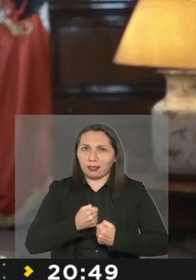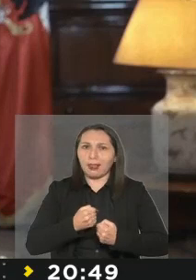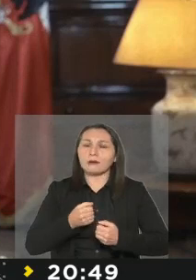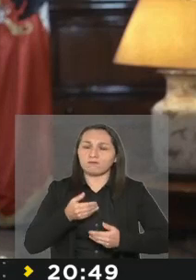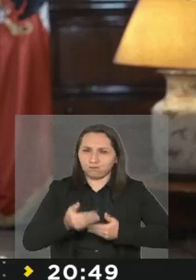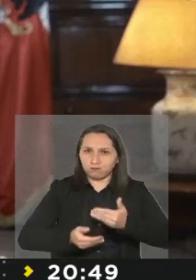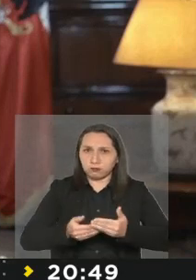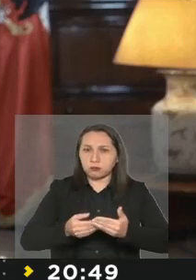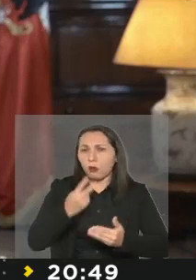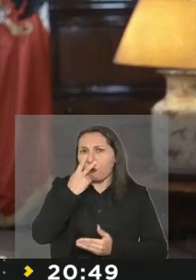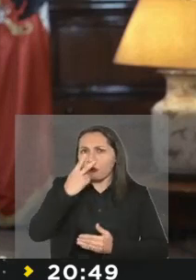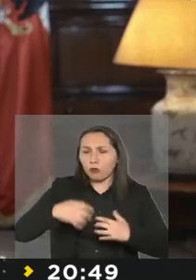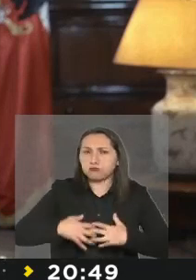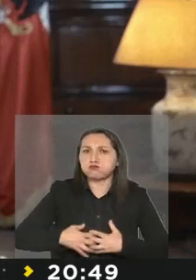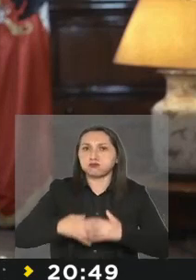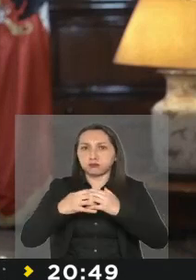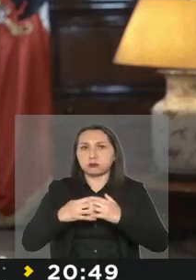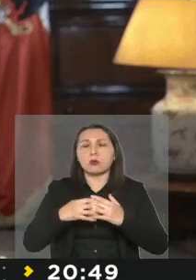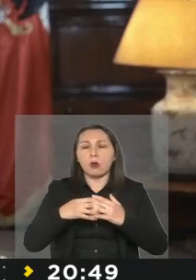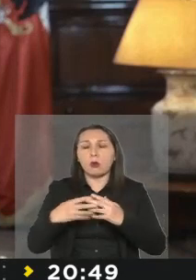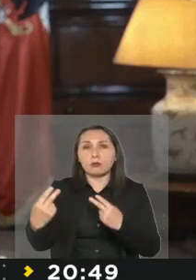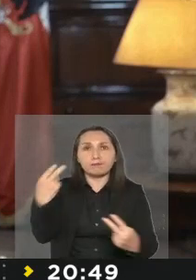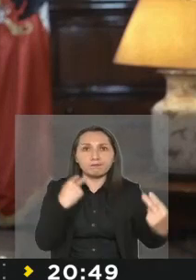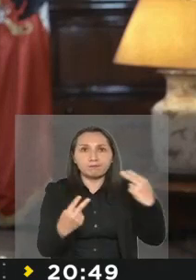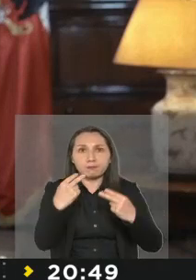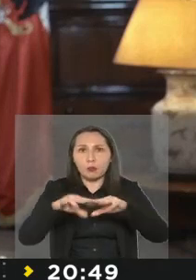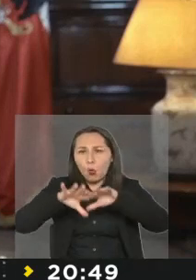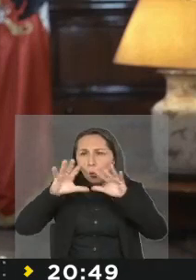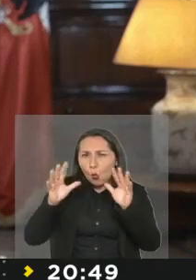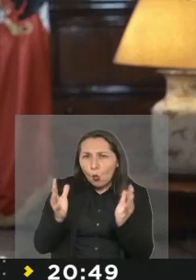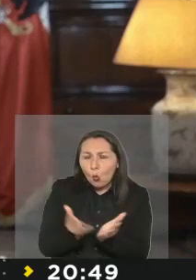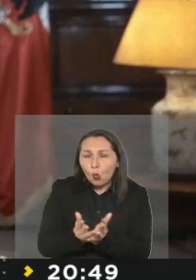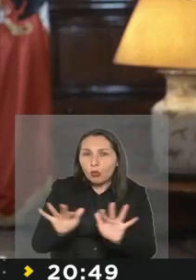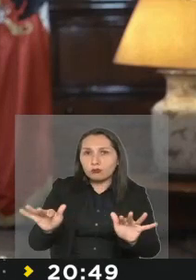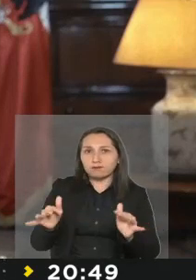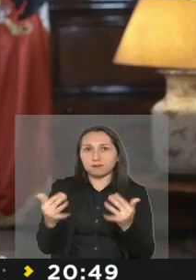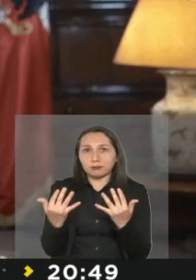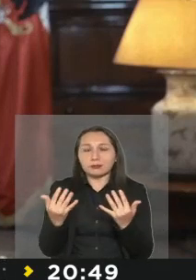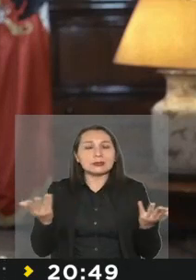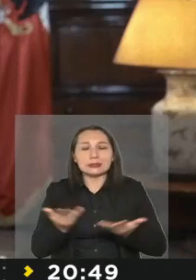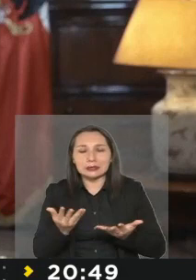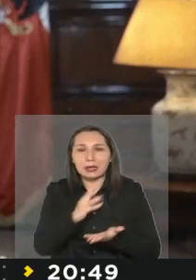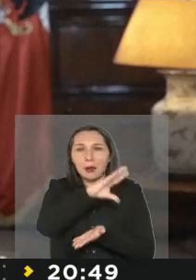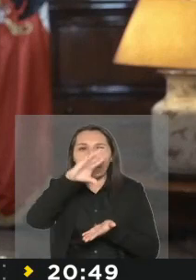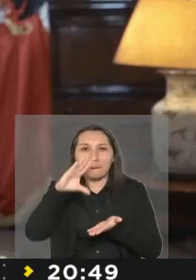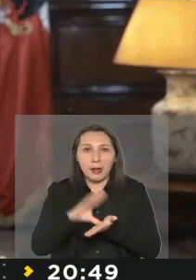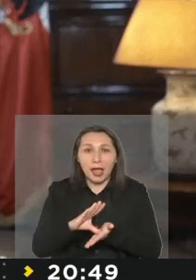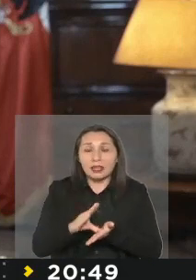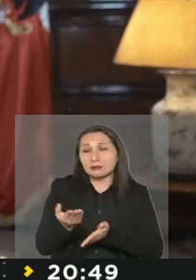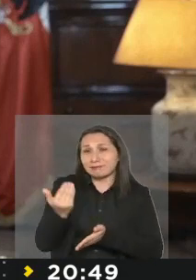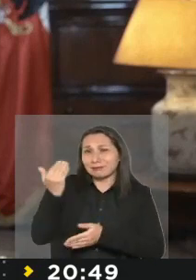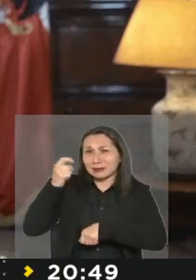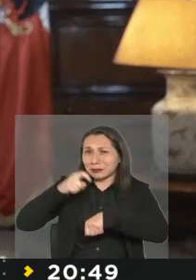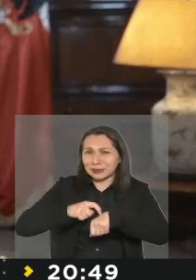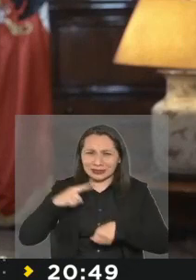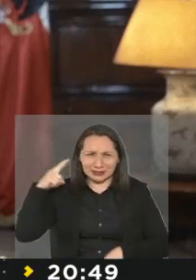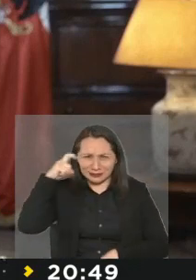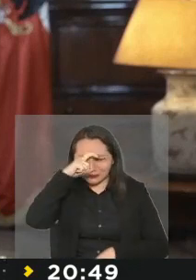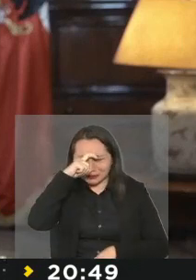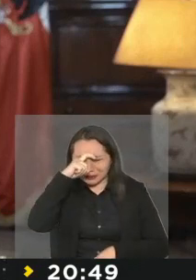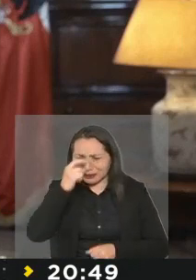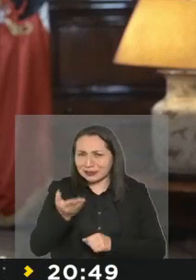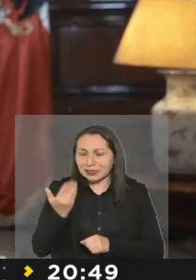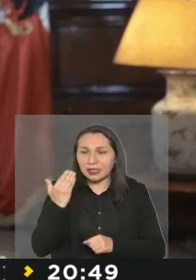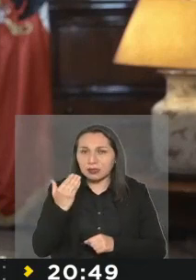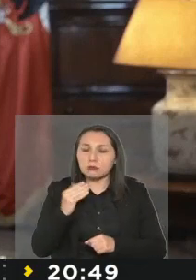así lo ha visto y reconocido el mundo entero un país que en sus momentos más difíciles